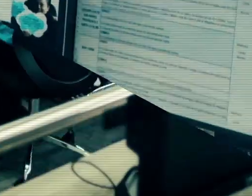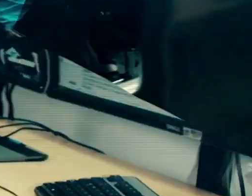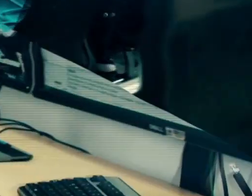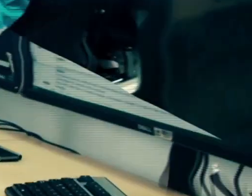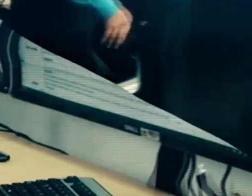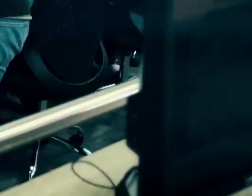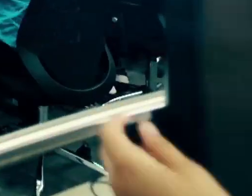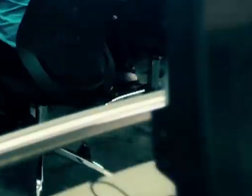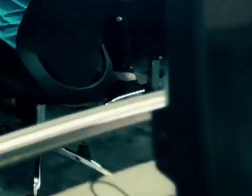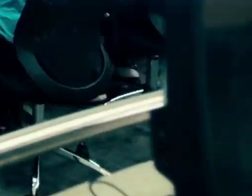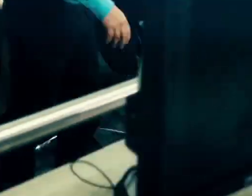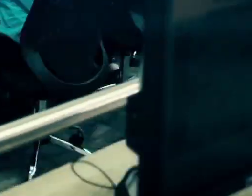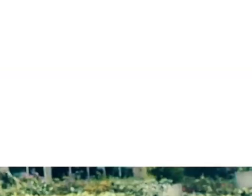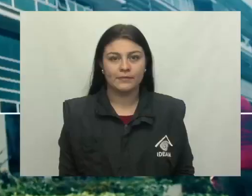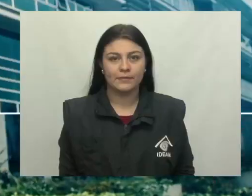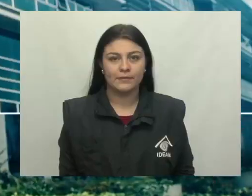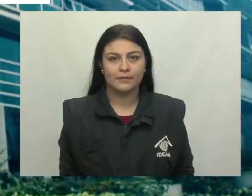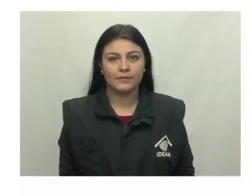Música